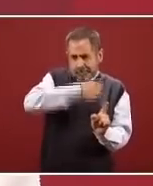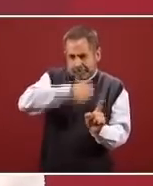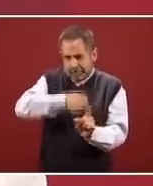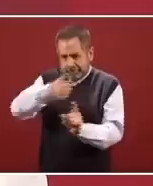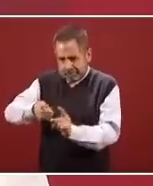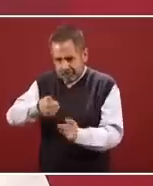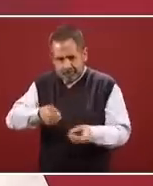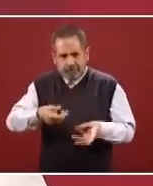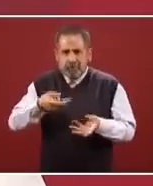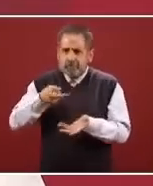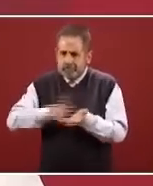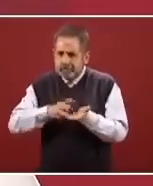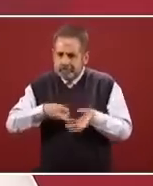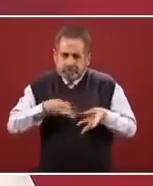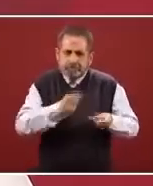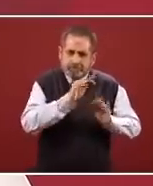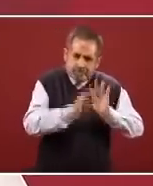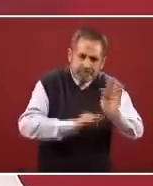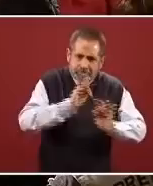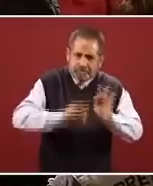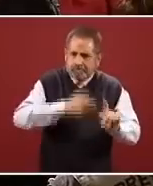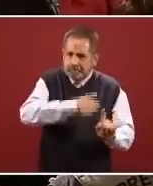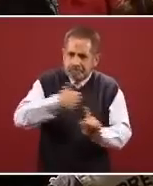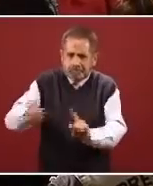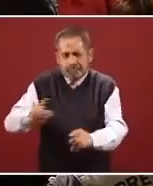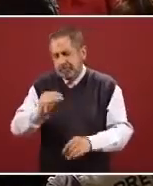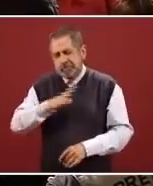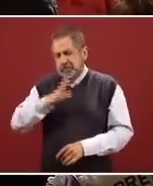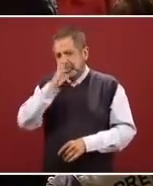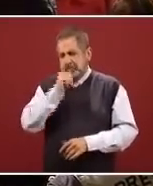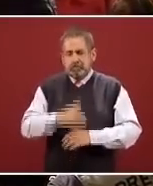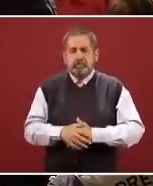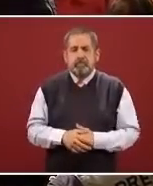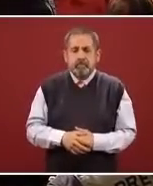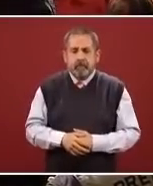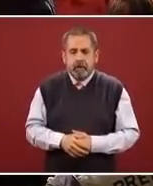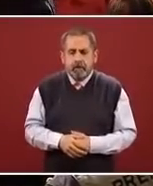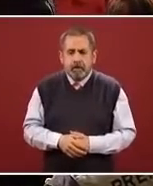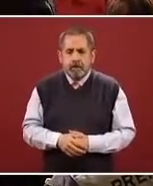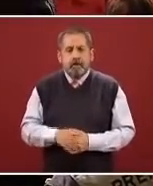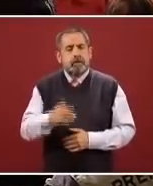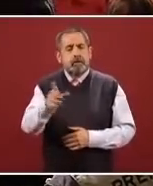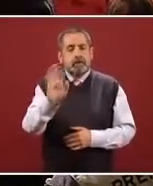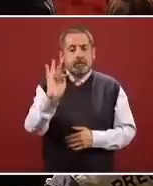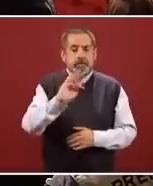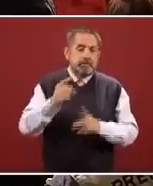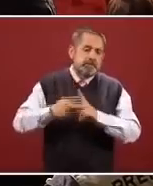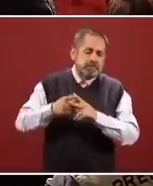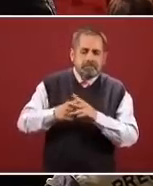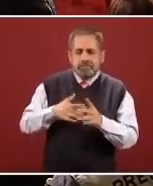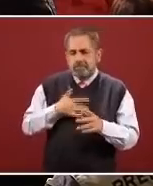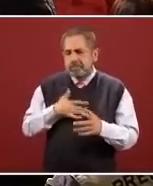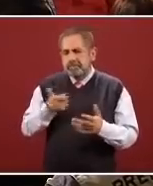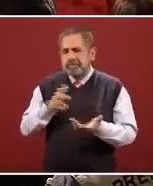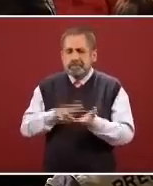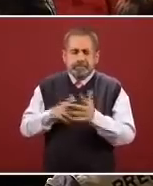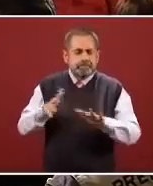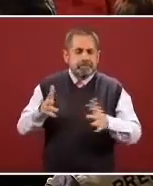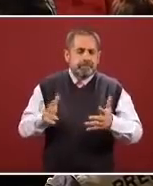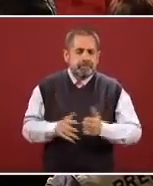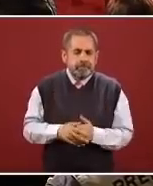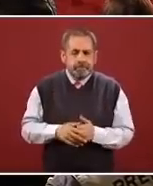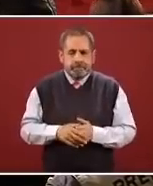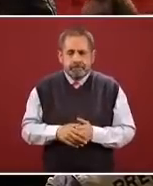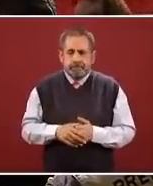Esto es lo que cuesta la atención exactamente. ¿Se puede hacer una estimación del costo, digamos,